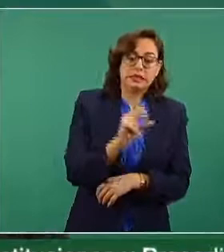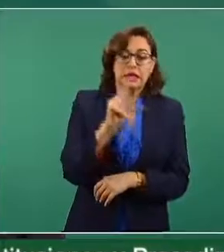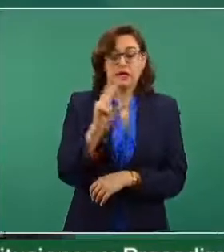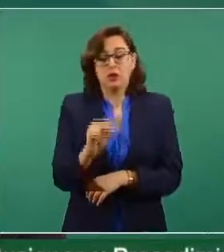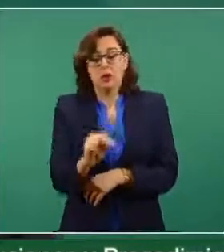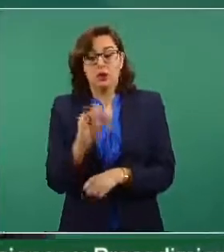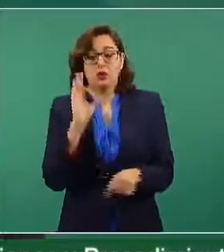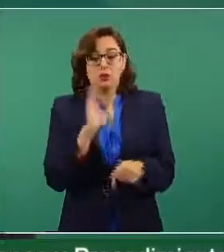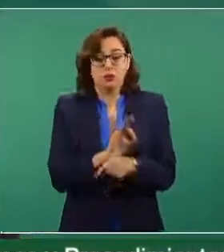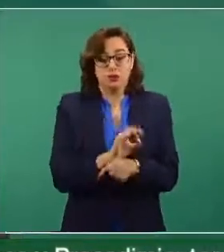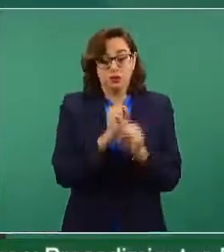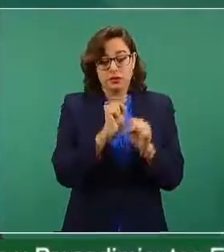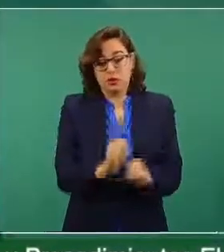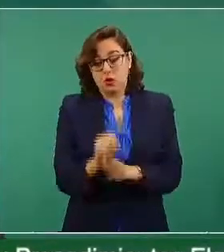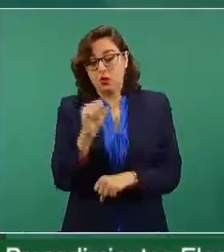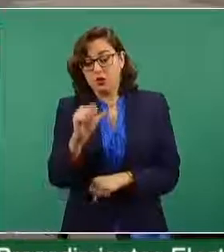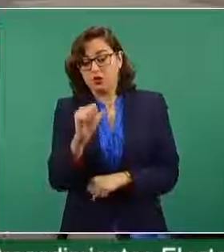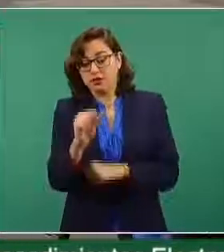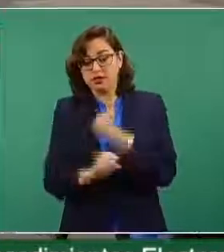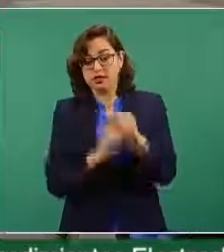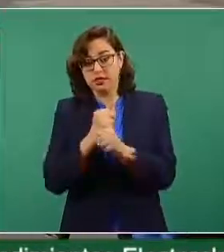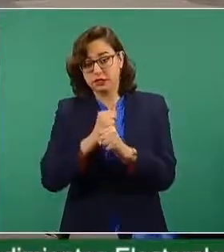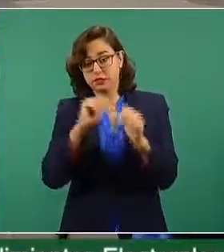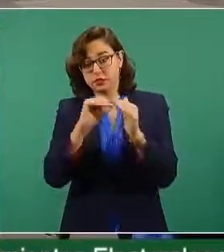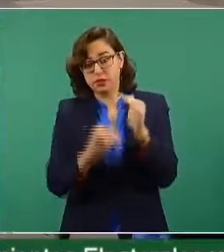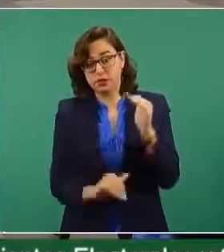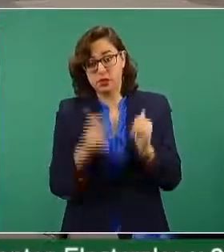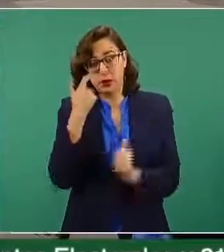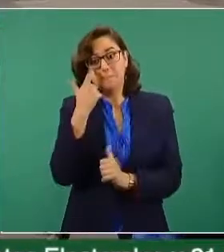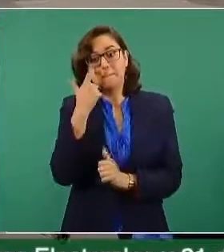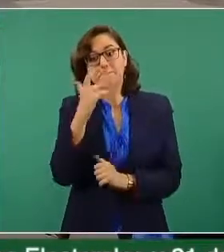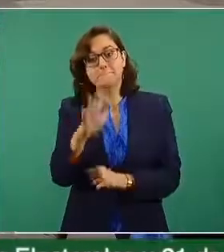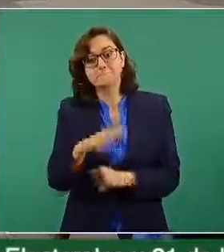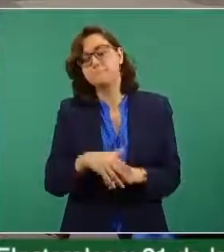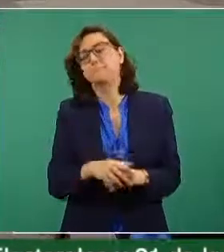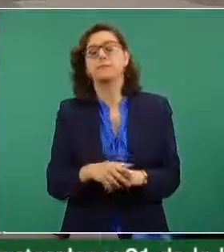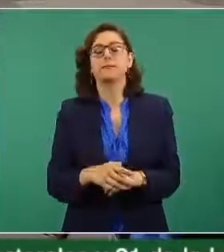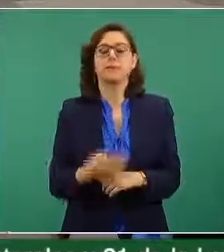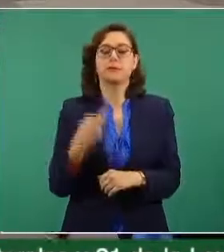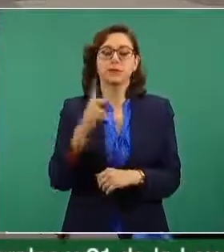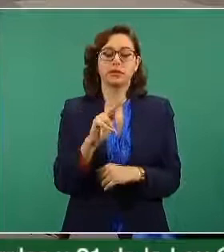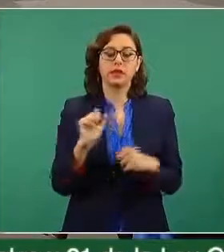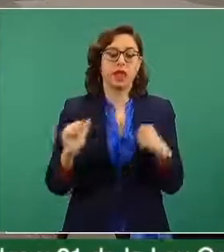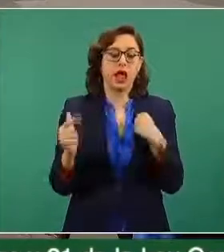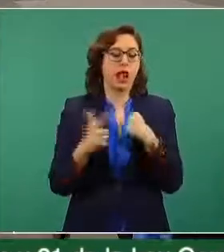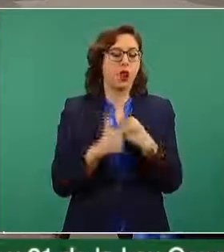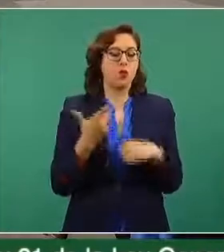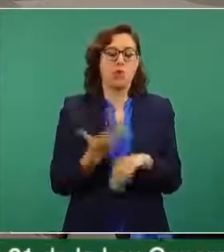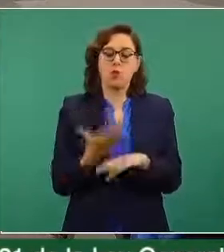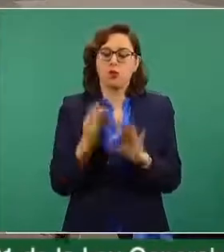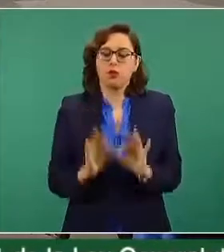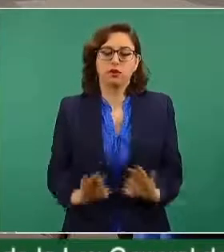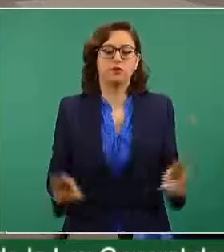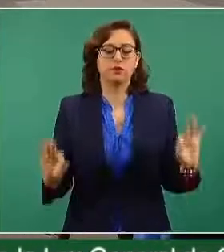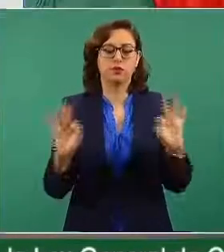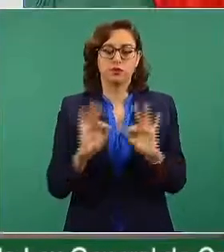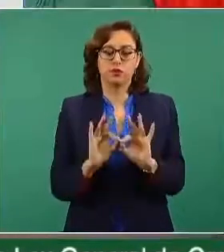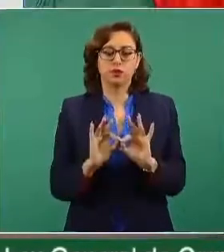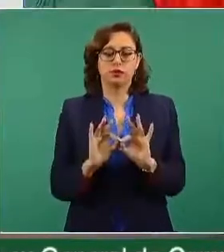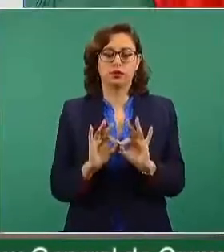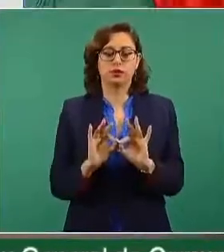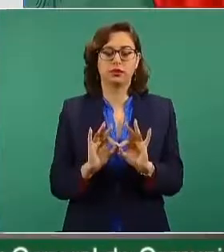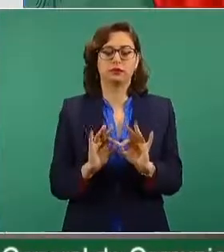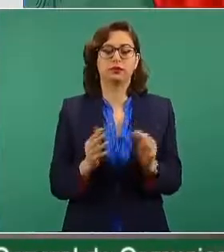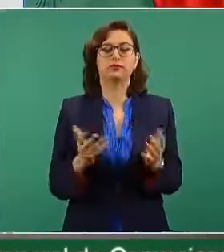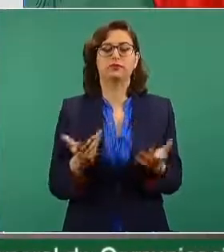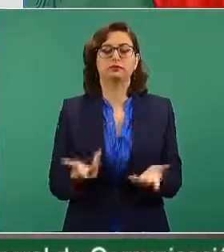la seguridad en personas menores de 16 años. Pero recordamos un elemento importante que fue analizado por